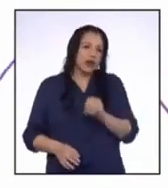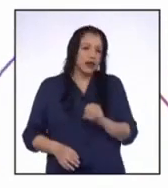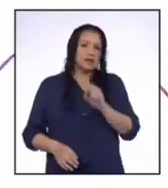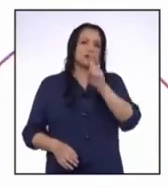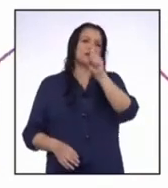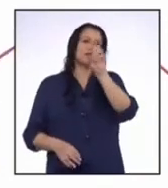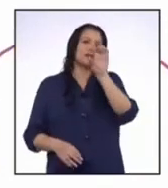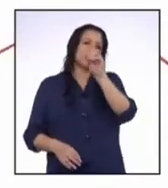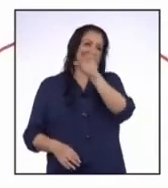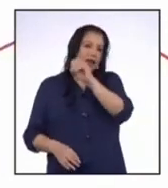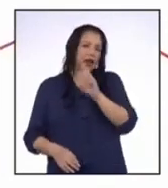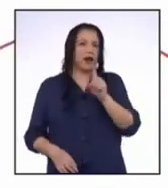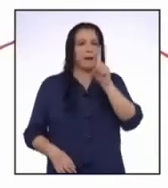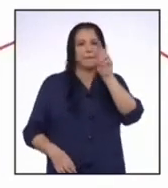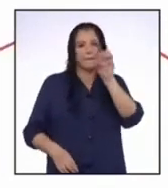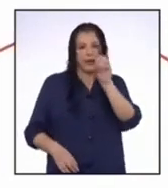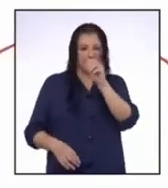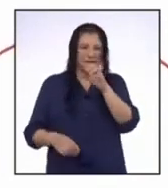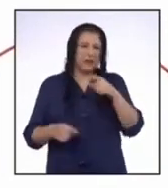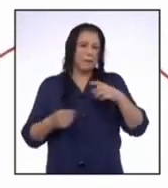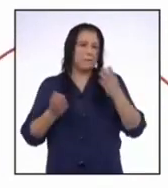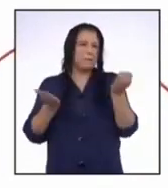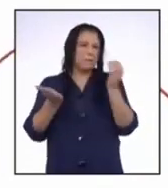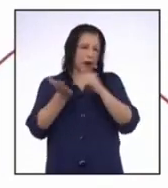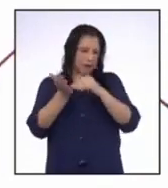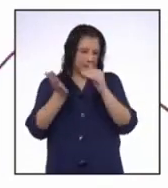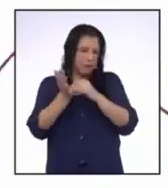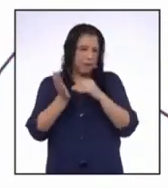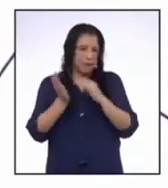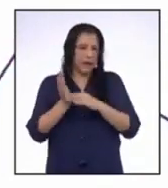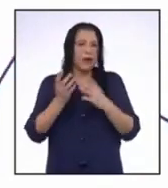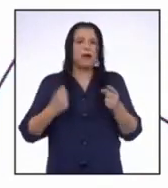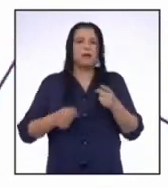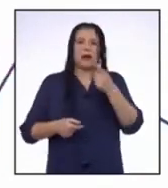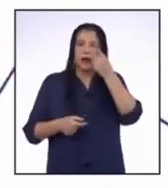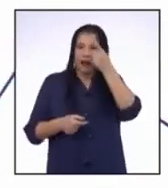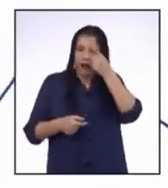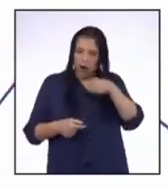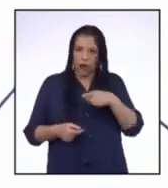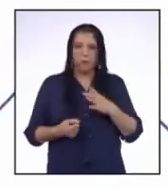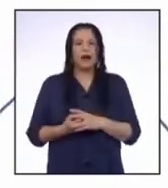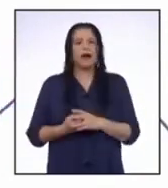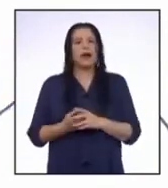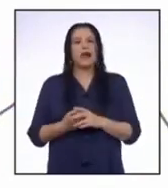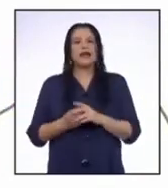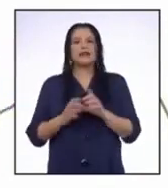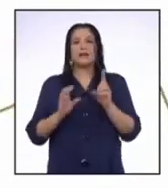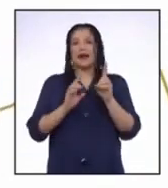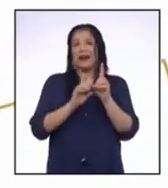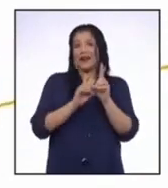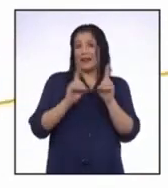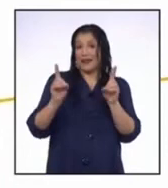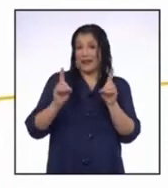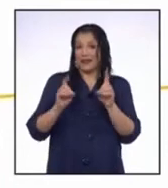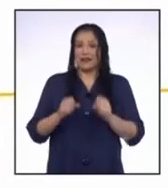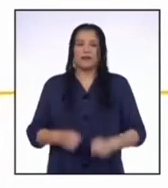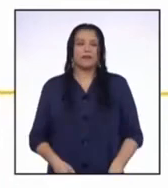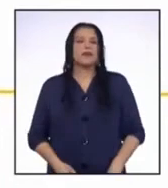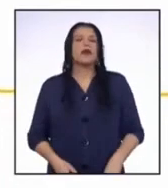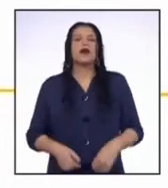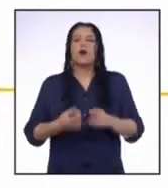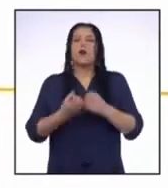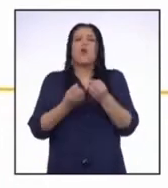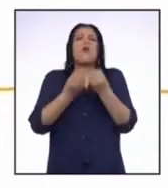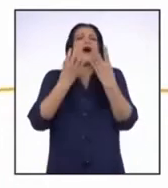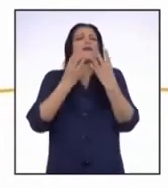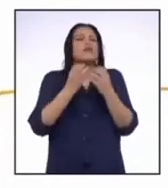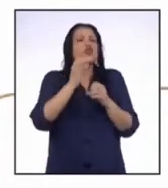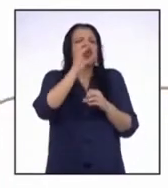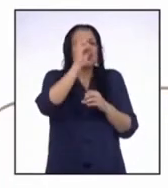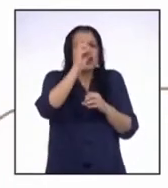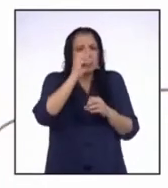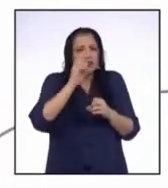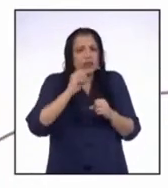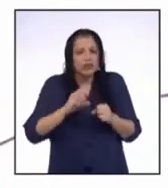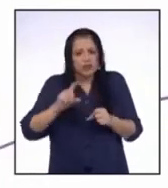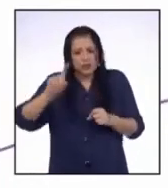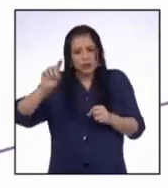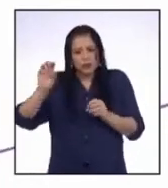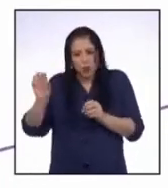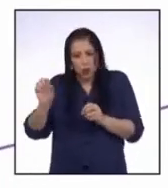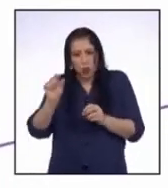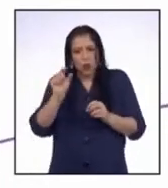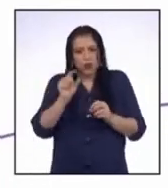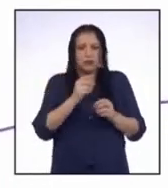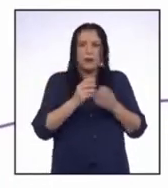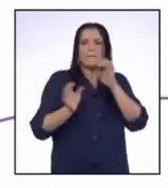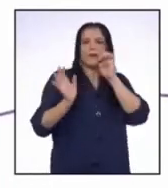1000 y todos los demás que vengan, pues se desplaza la coma a la derecha tantos lugares como ceros tenga la unidad seguida de